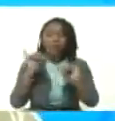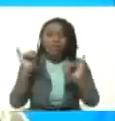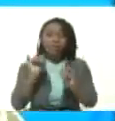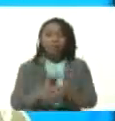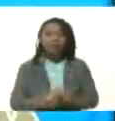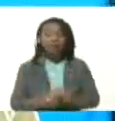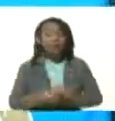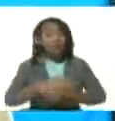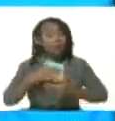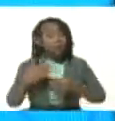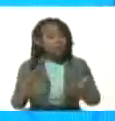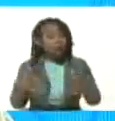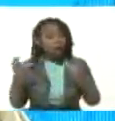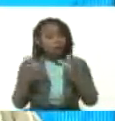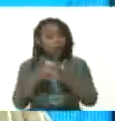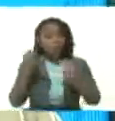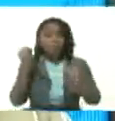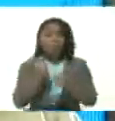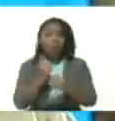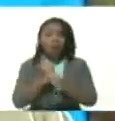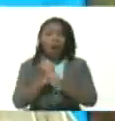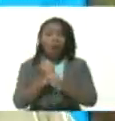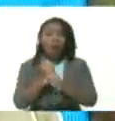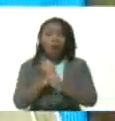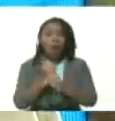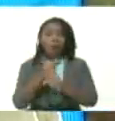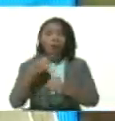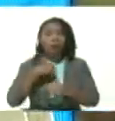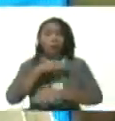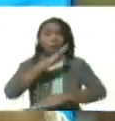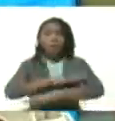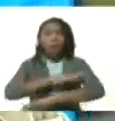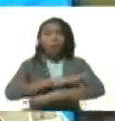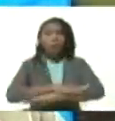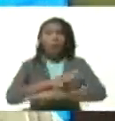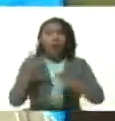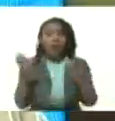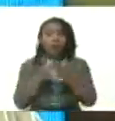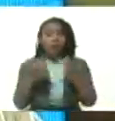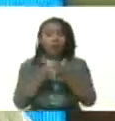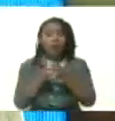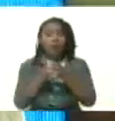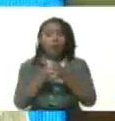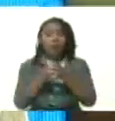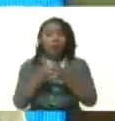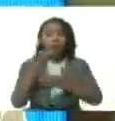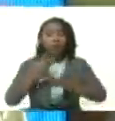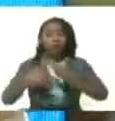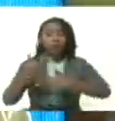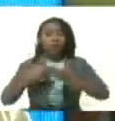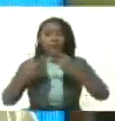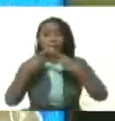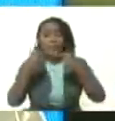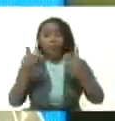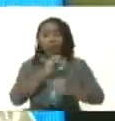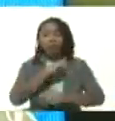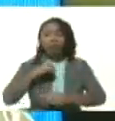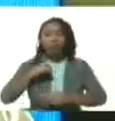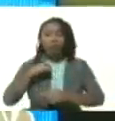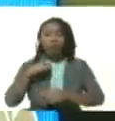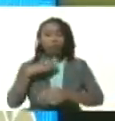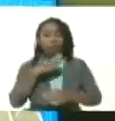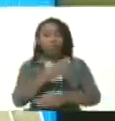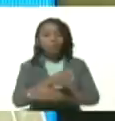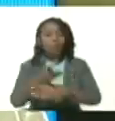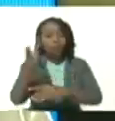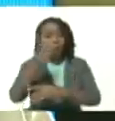que este equipo de trabajo, que nos hemos comportado como un equipo, en la relación público y privado, va en la búsqueda de todos esos